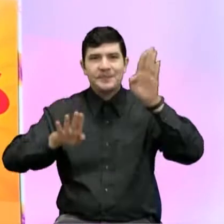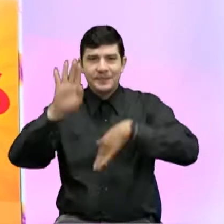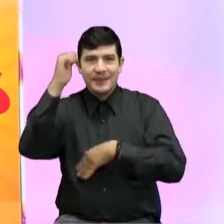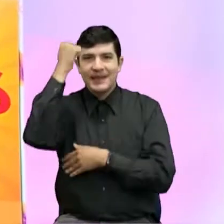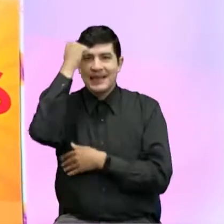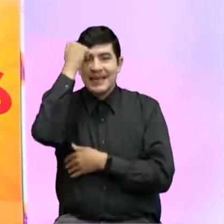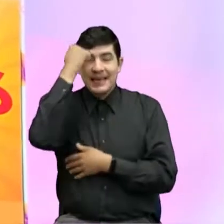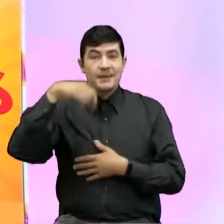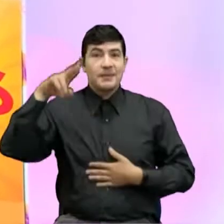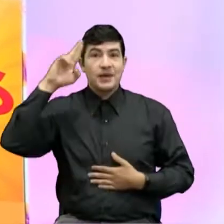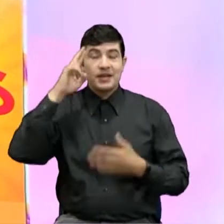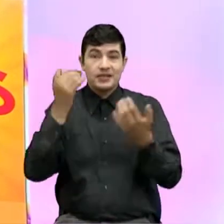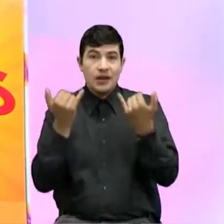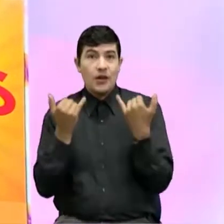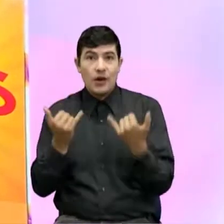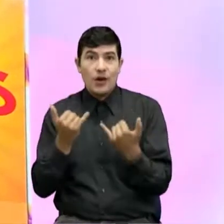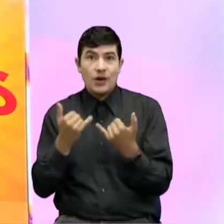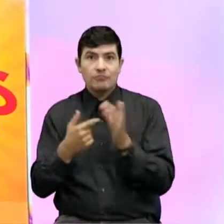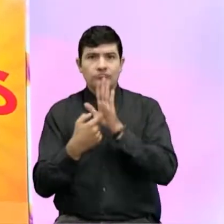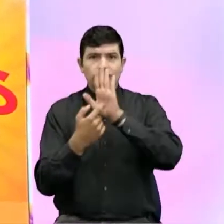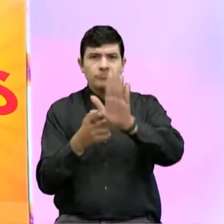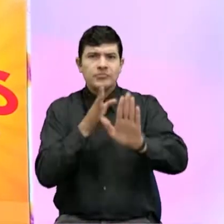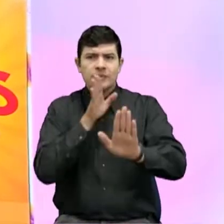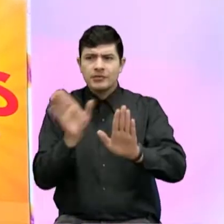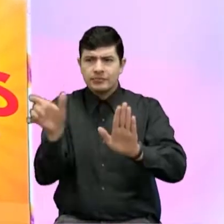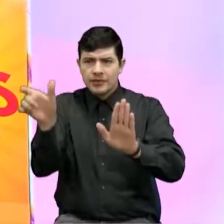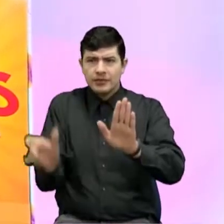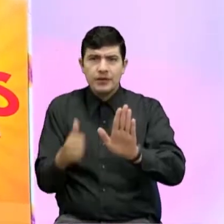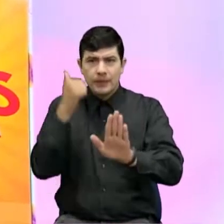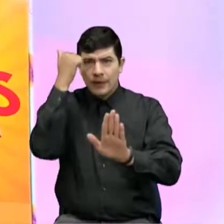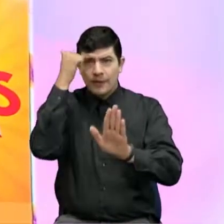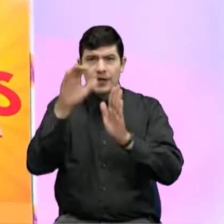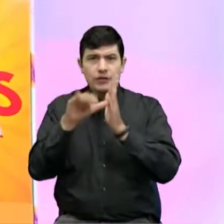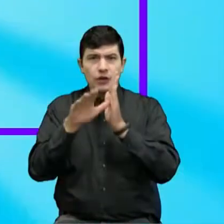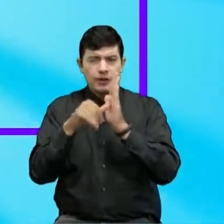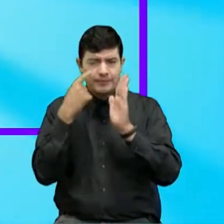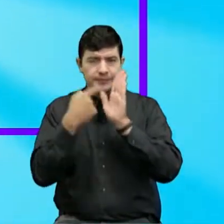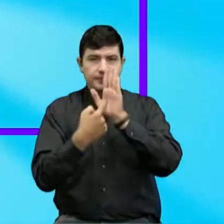yo a continuación les voy a presentar a nuestro profe de Ciencias Sociales.